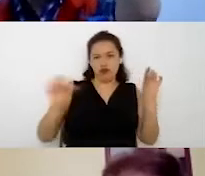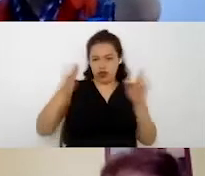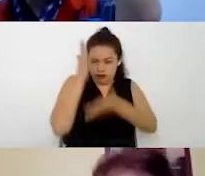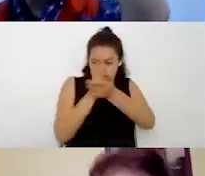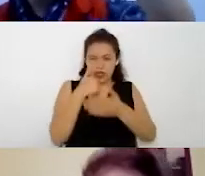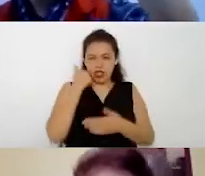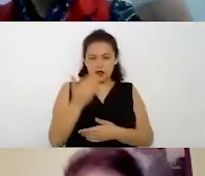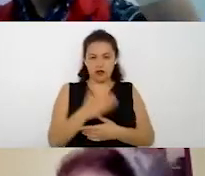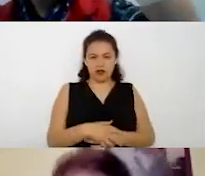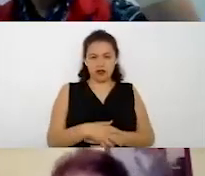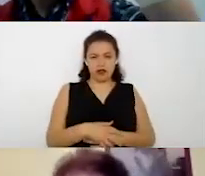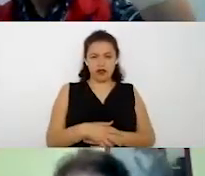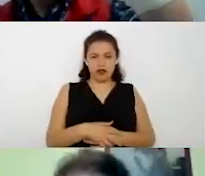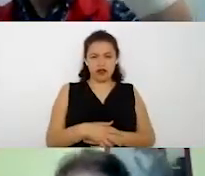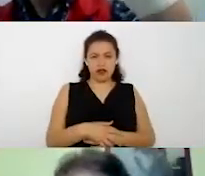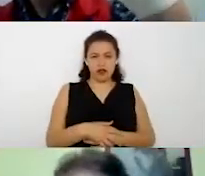lo hacemos